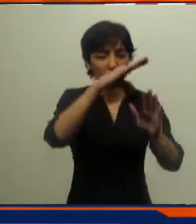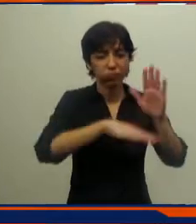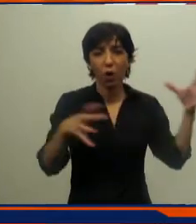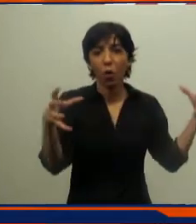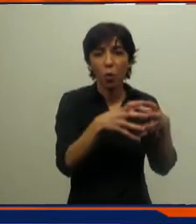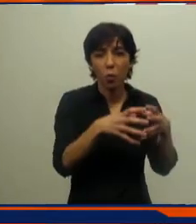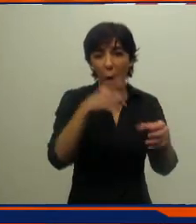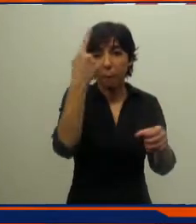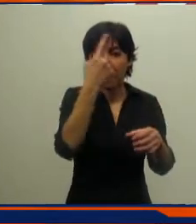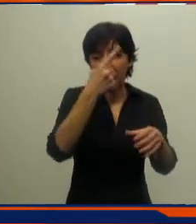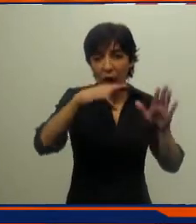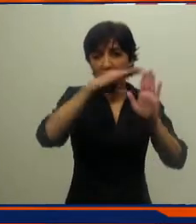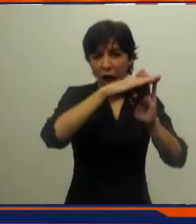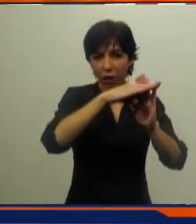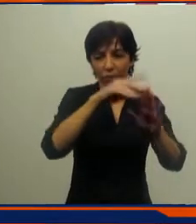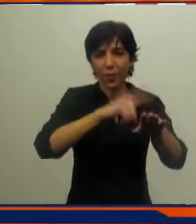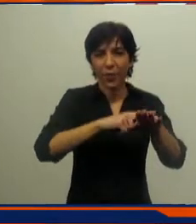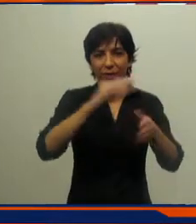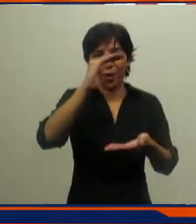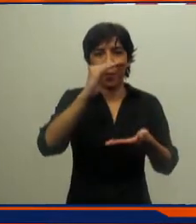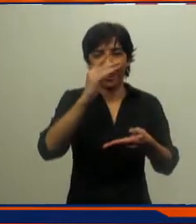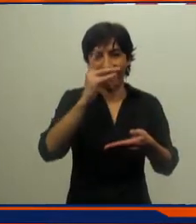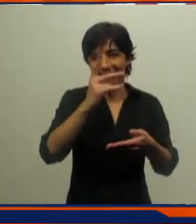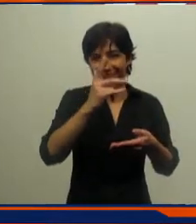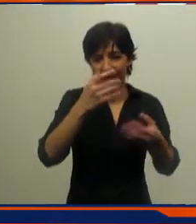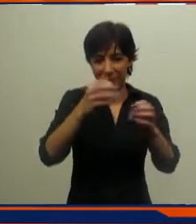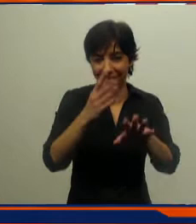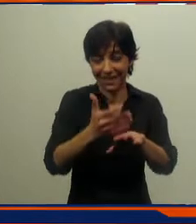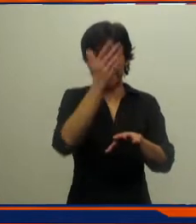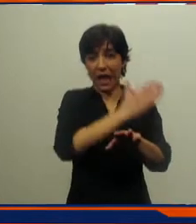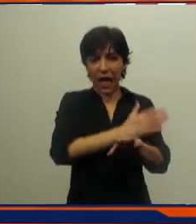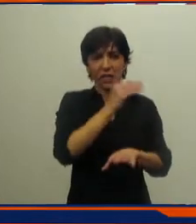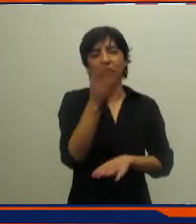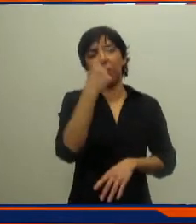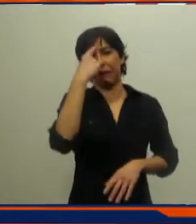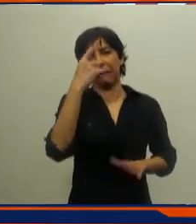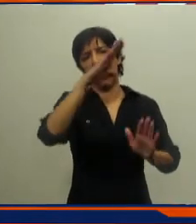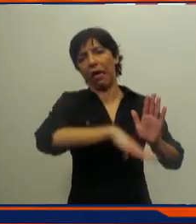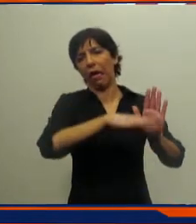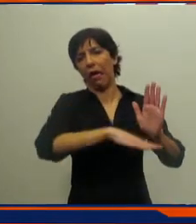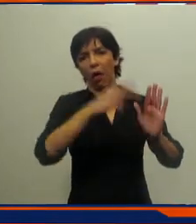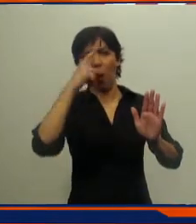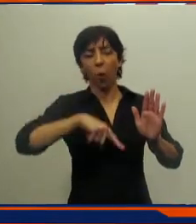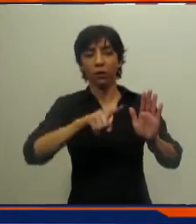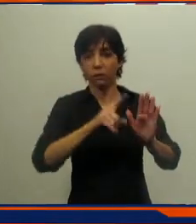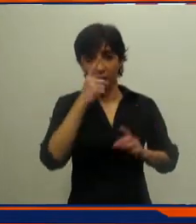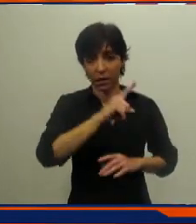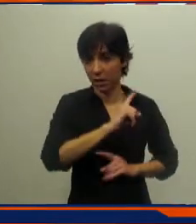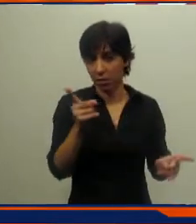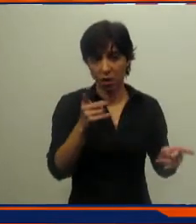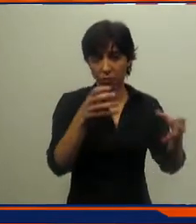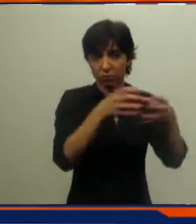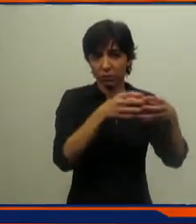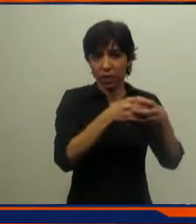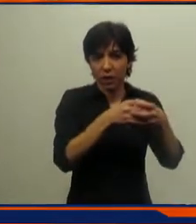antes de empezar la Copa a todos lo ponían como último y salió primero en la zona. Así que realmente tenemos por delante un